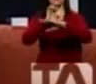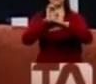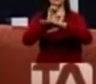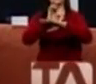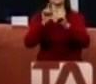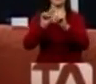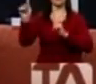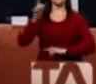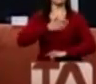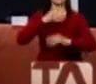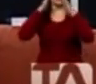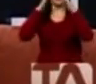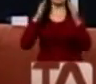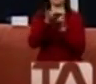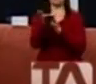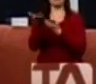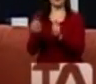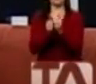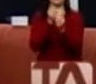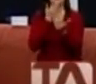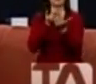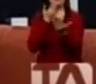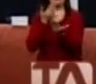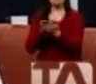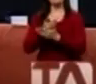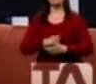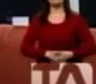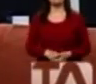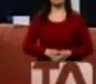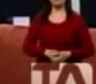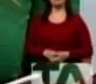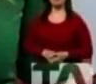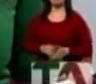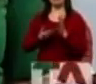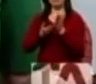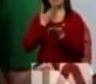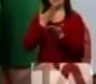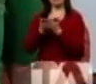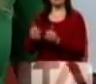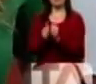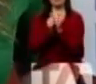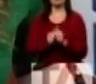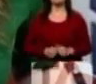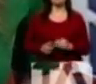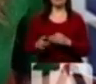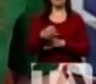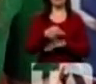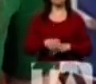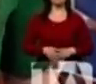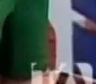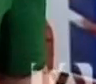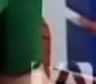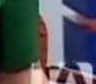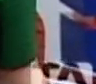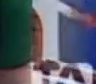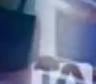12.000 kilómetros de mi casa y con todos ustedes. Muchísimas, muchísimas gracias en nombre de mi familia. Qué ejemplo, gracias a ti por acompañarnos. Vamos a la pausa y enseguida a los